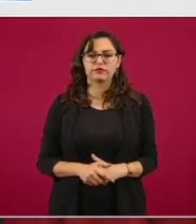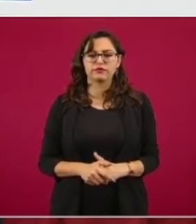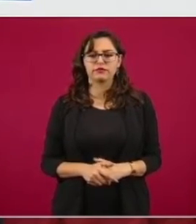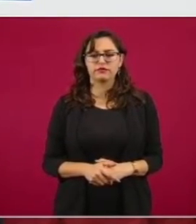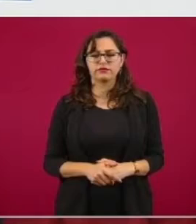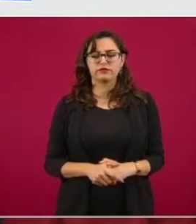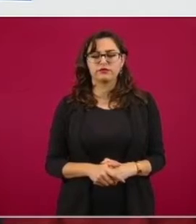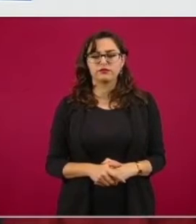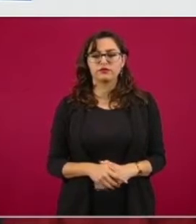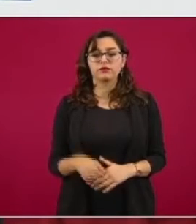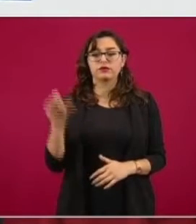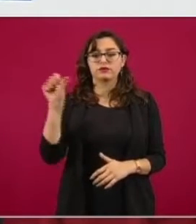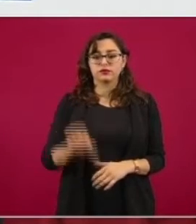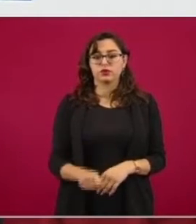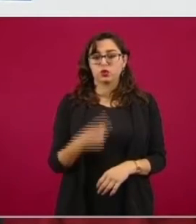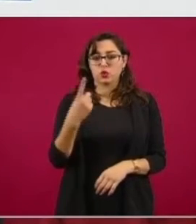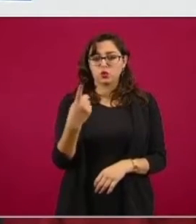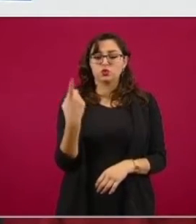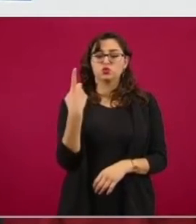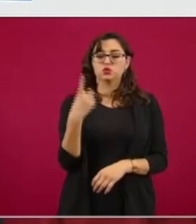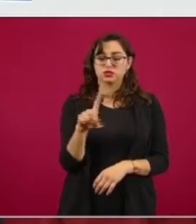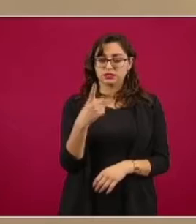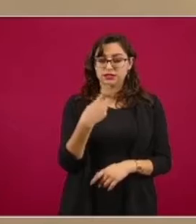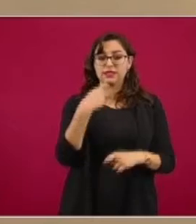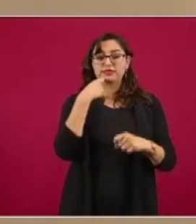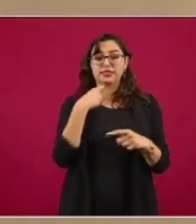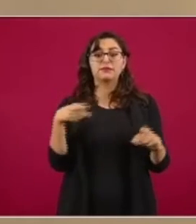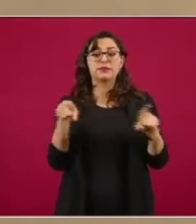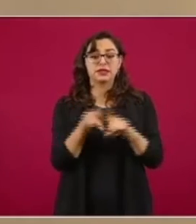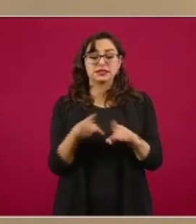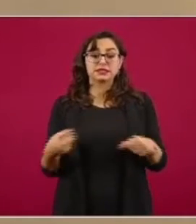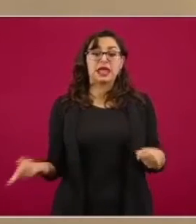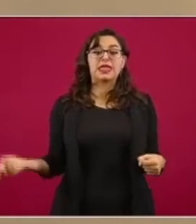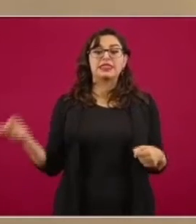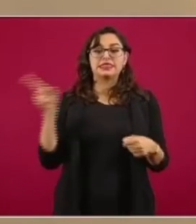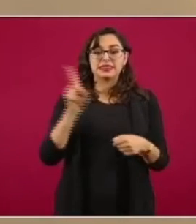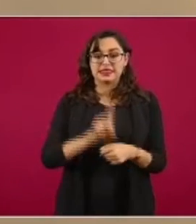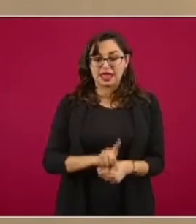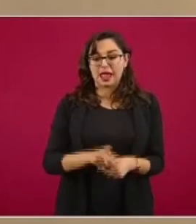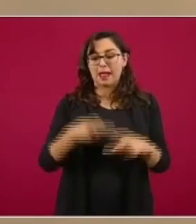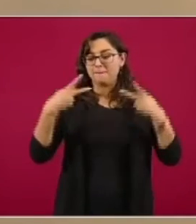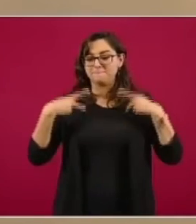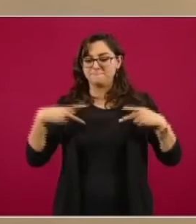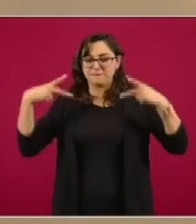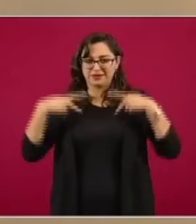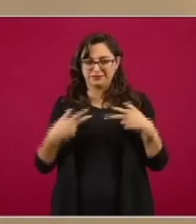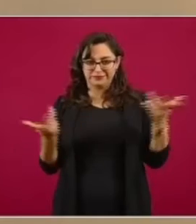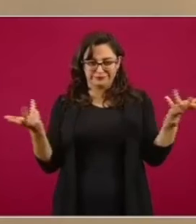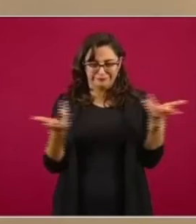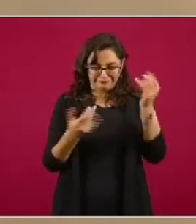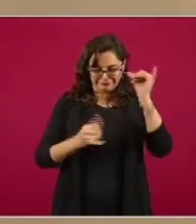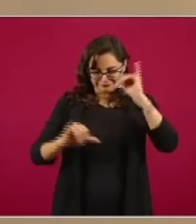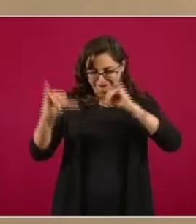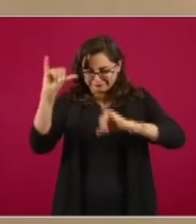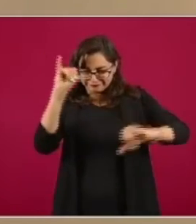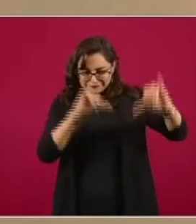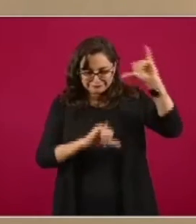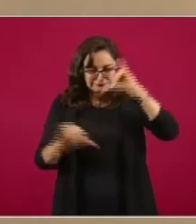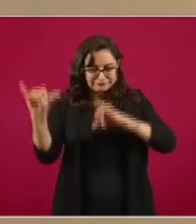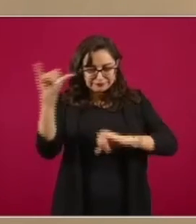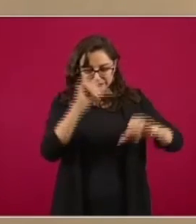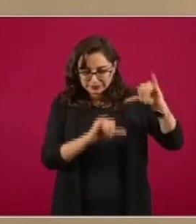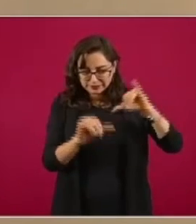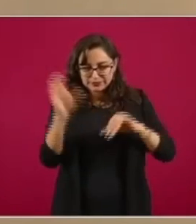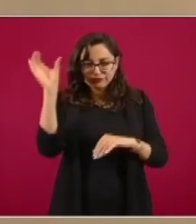Hoy, 1 de diciembre, también es el Día de la Persona Química, de las personas que se dedican a las ciencias